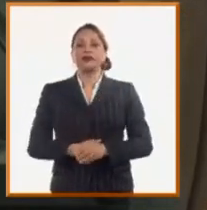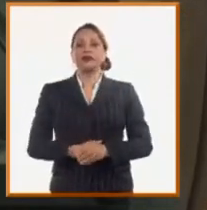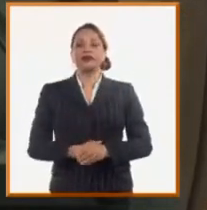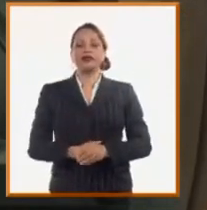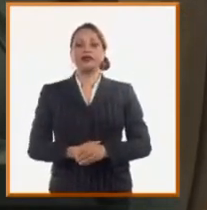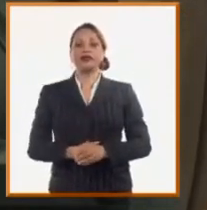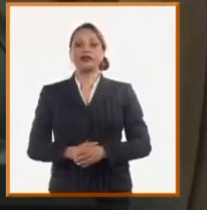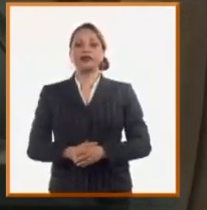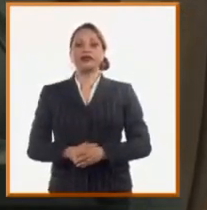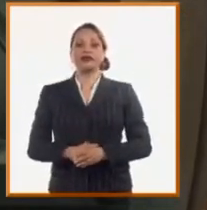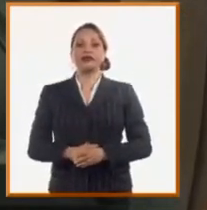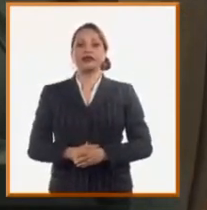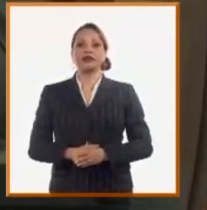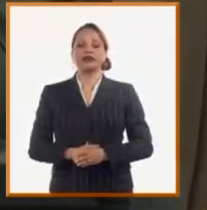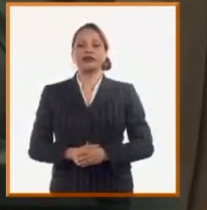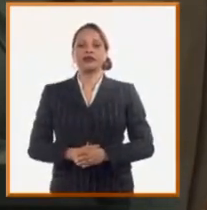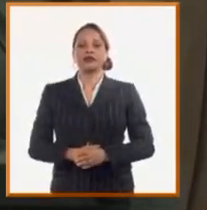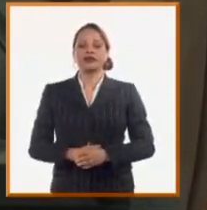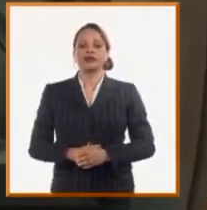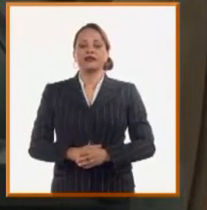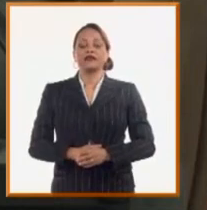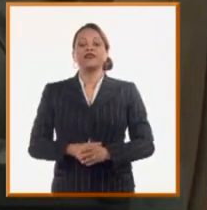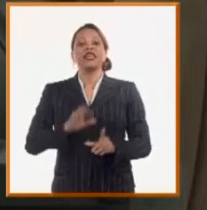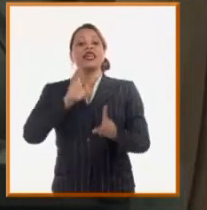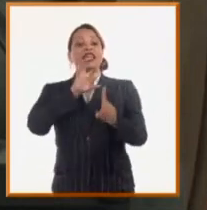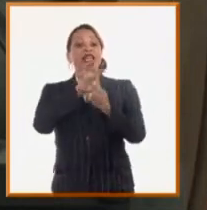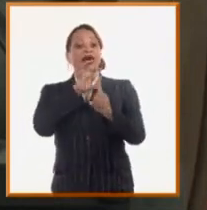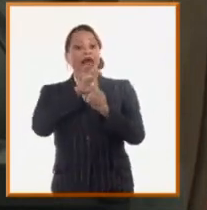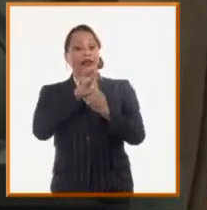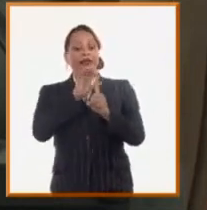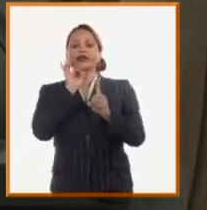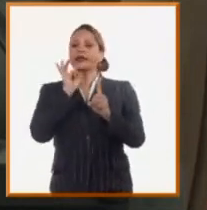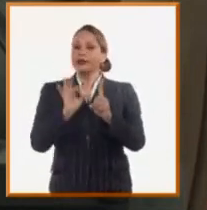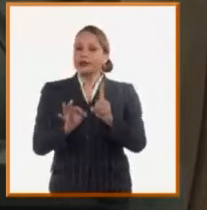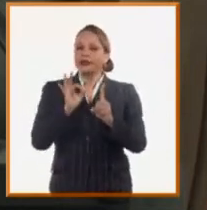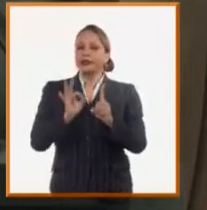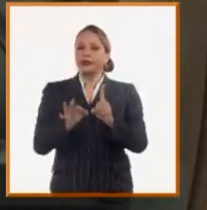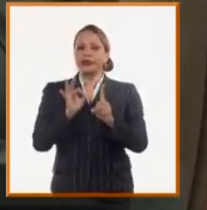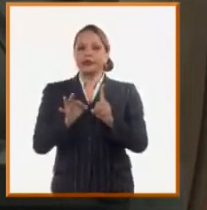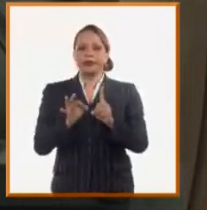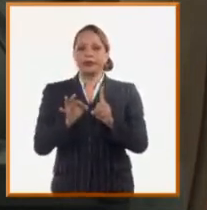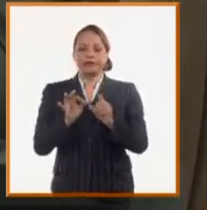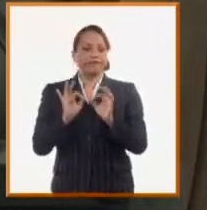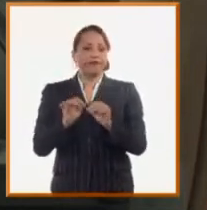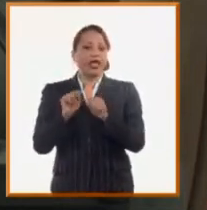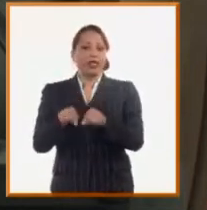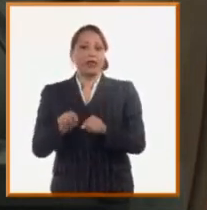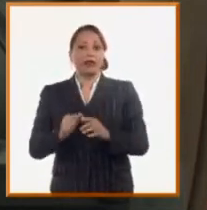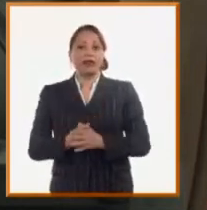las manchas, que es bueno porque la crítica, sobre todo